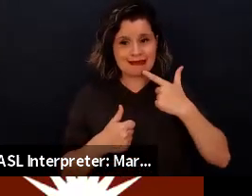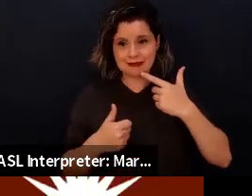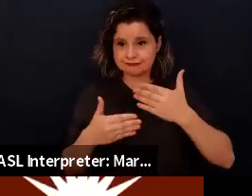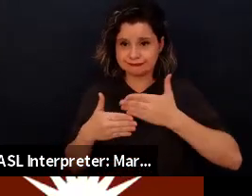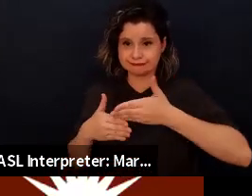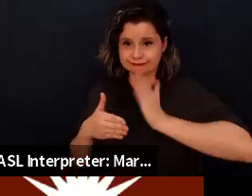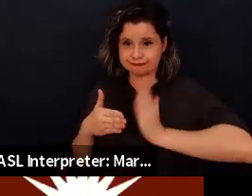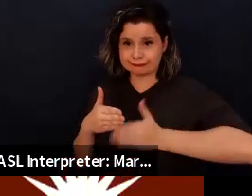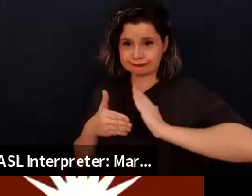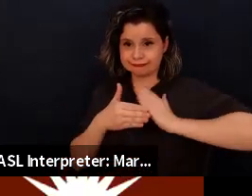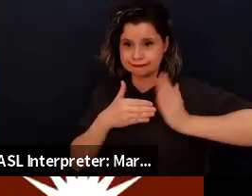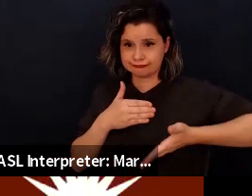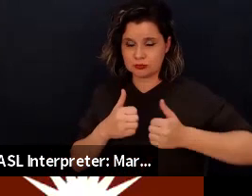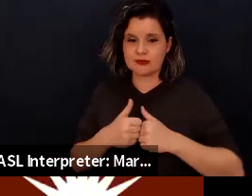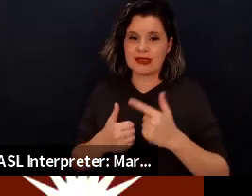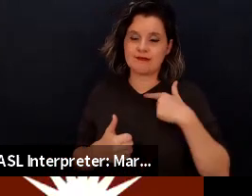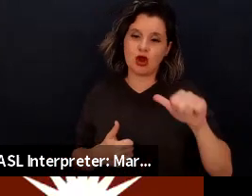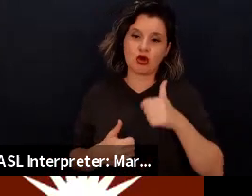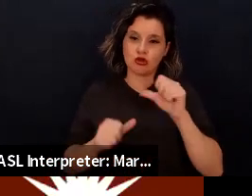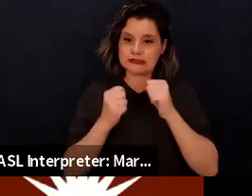otras agendas que ellos tienen en mente.